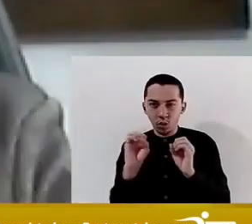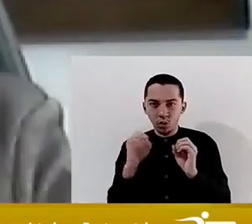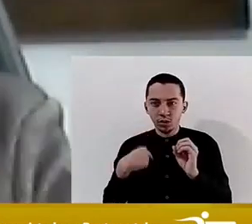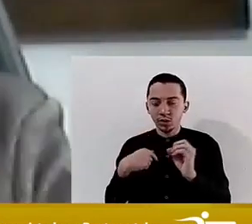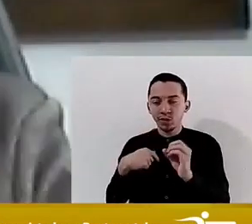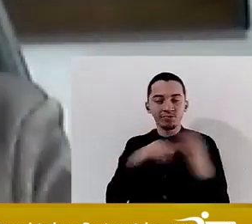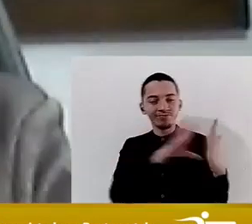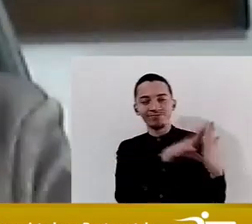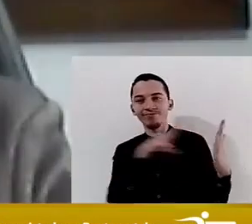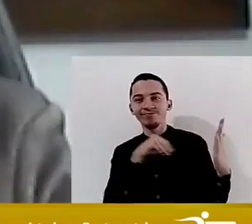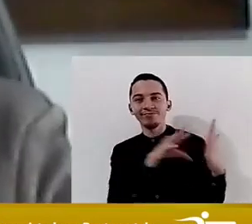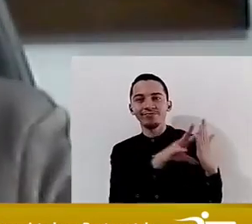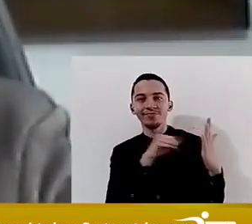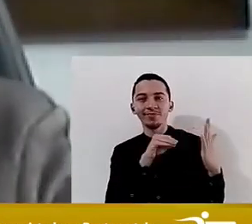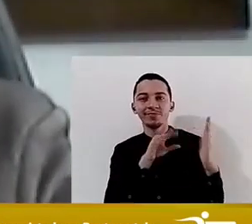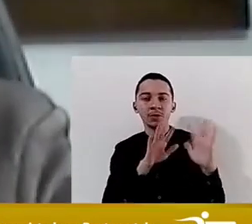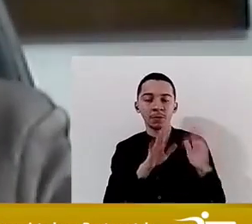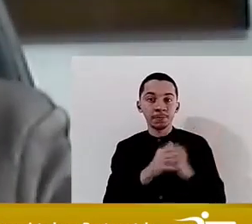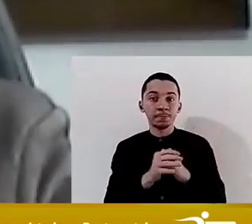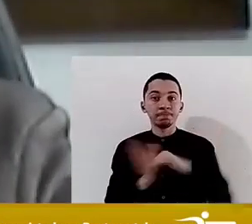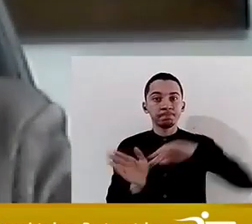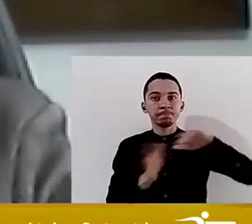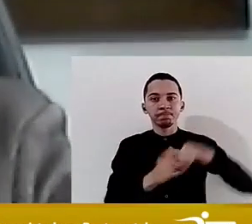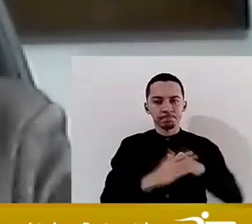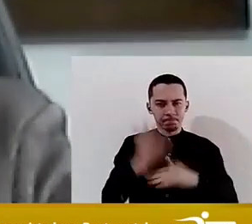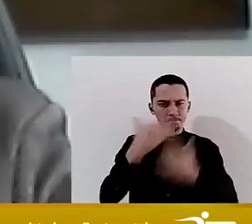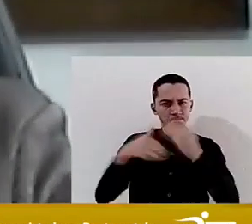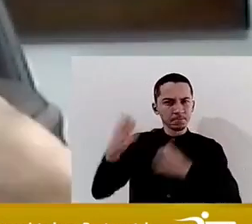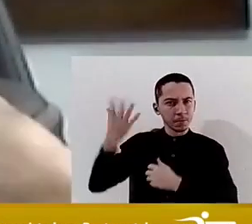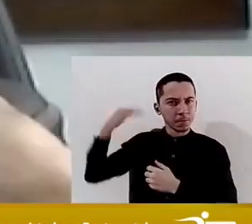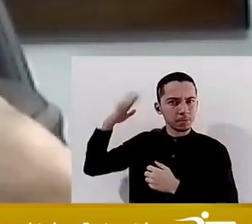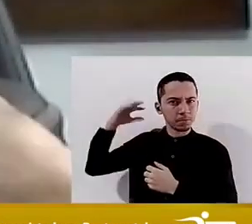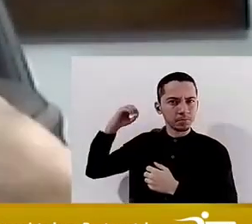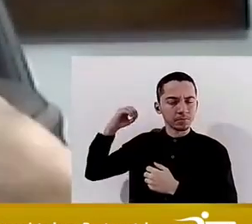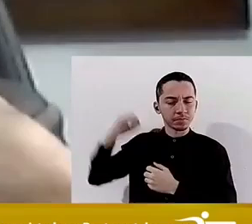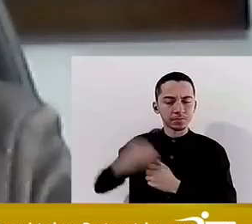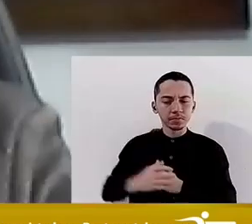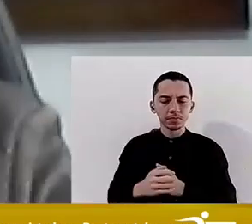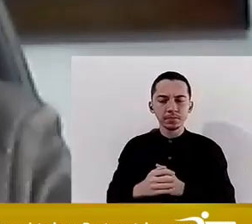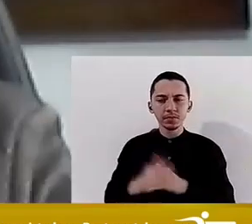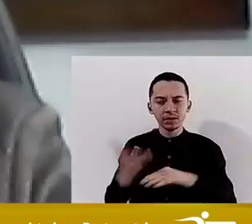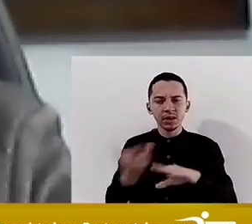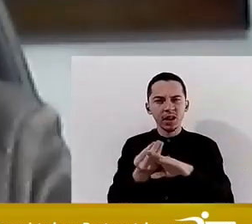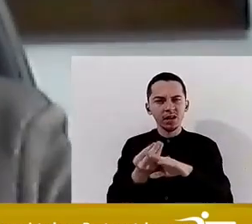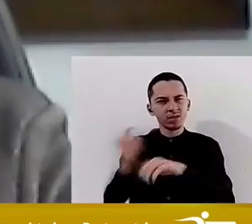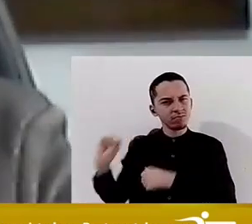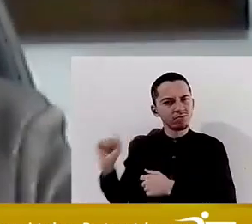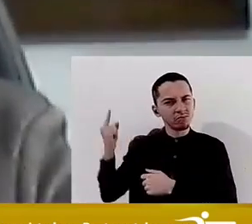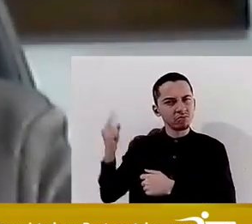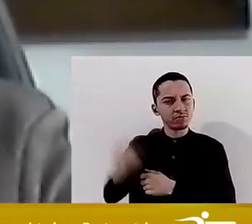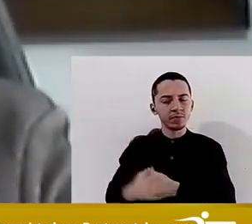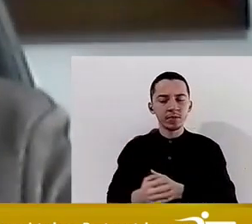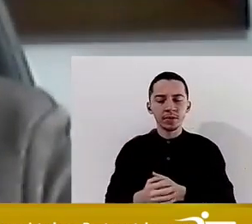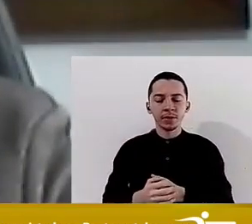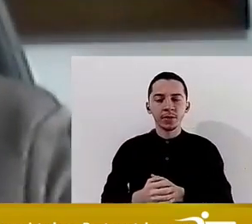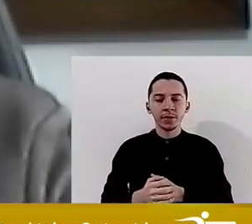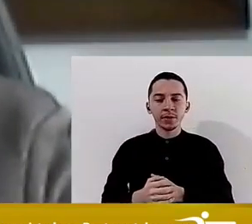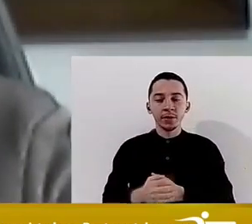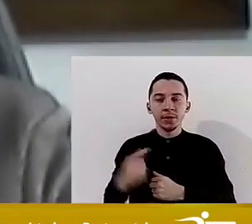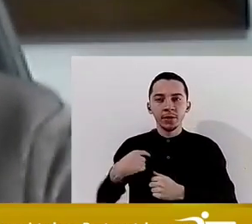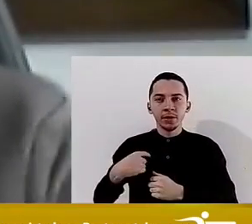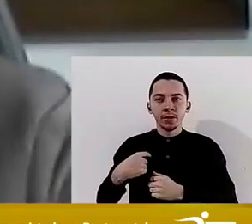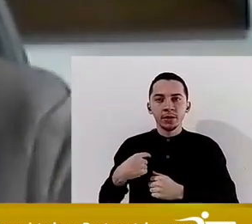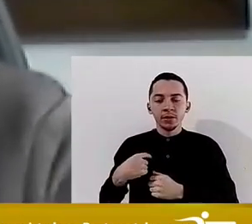Fíjate tú lo que pasó en la época de la iglesia primitiva. Hubo un movimiento muy lindo y la gente